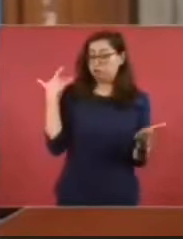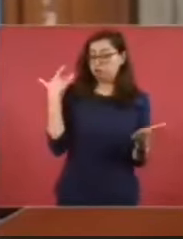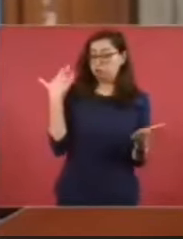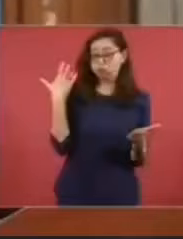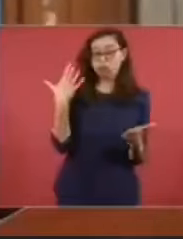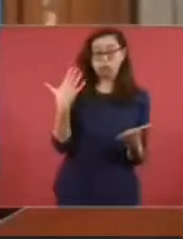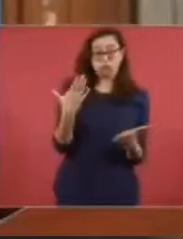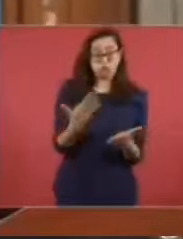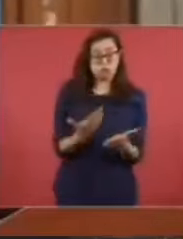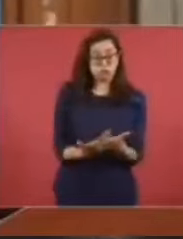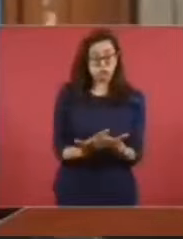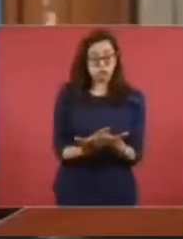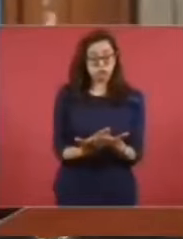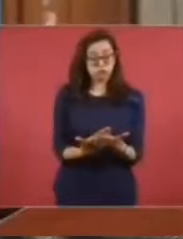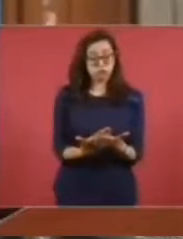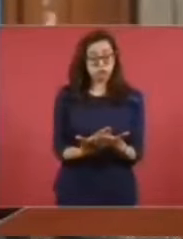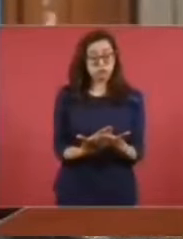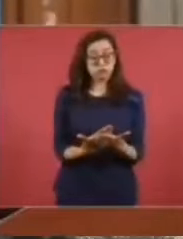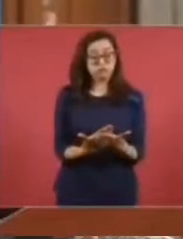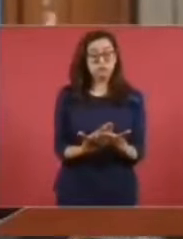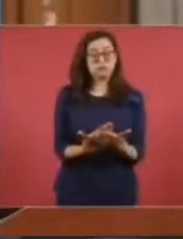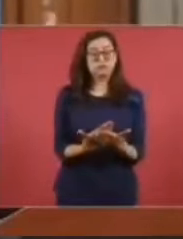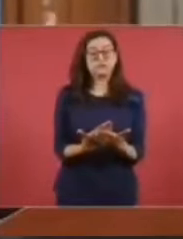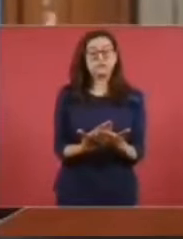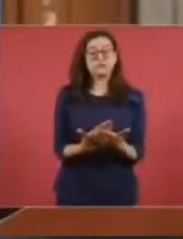a 2023